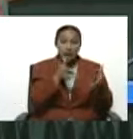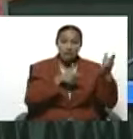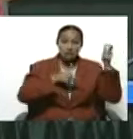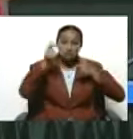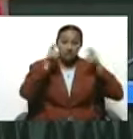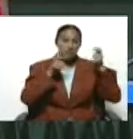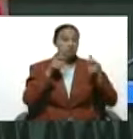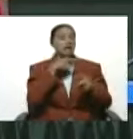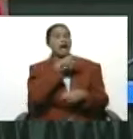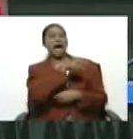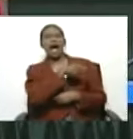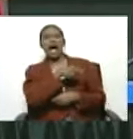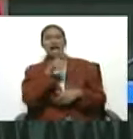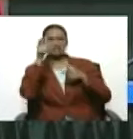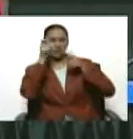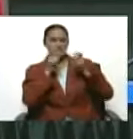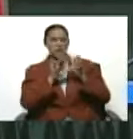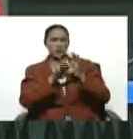ellos ganen.